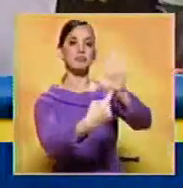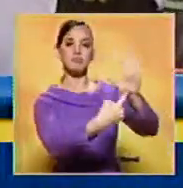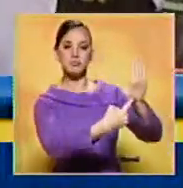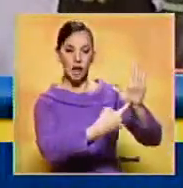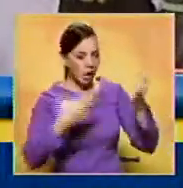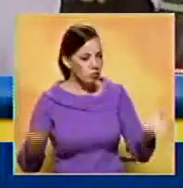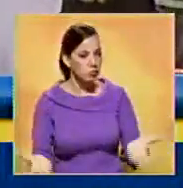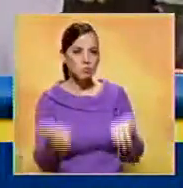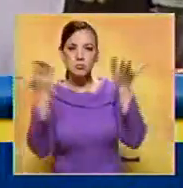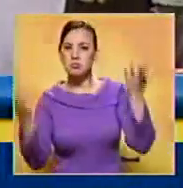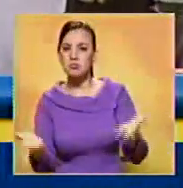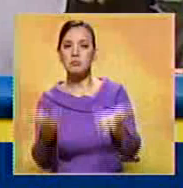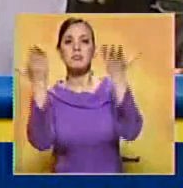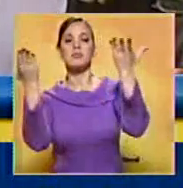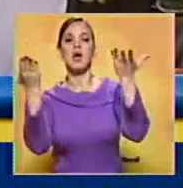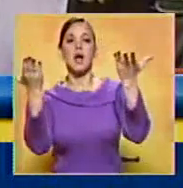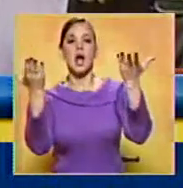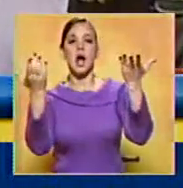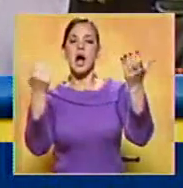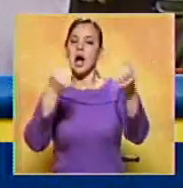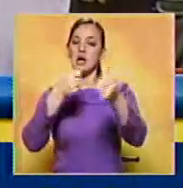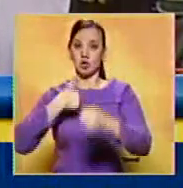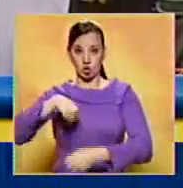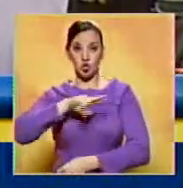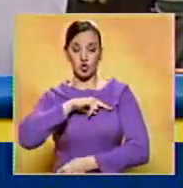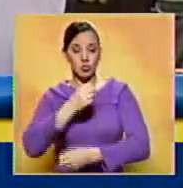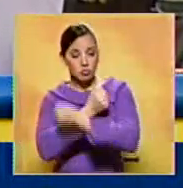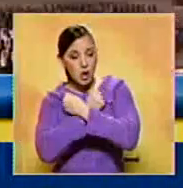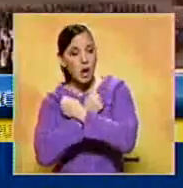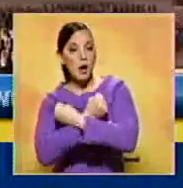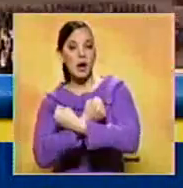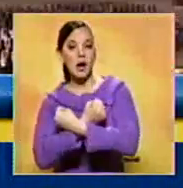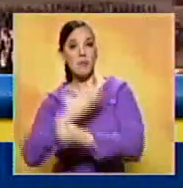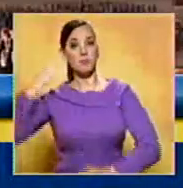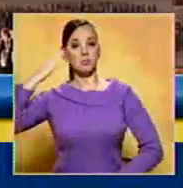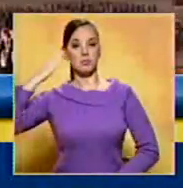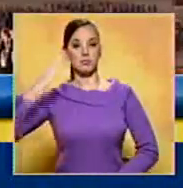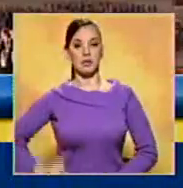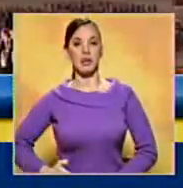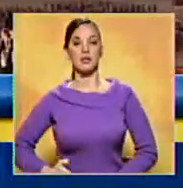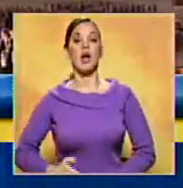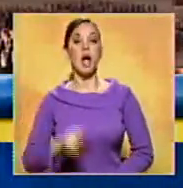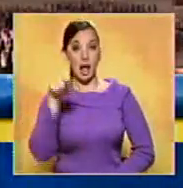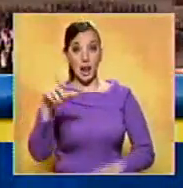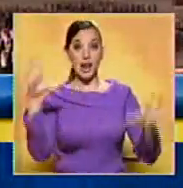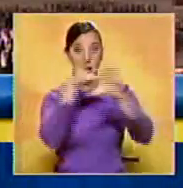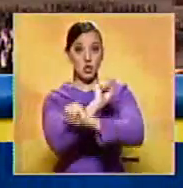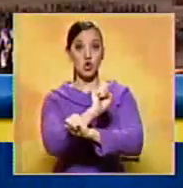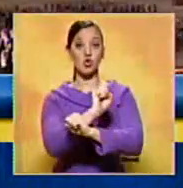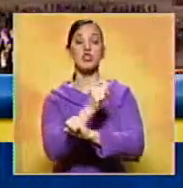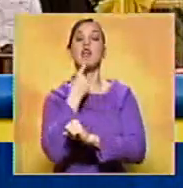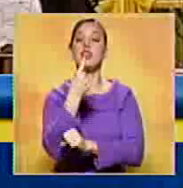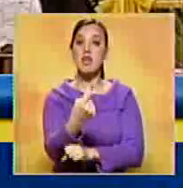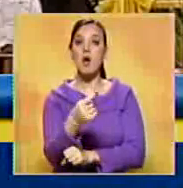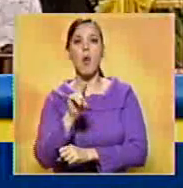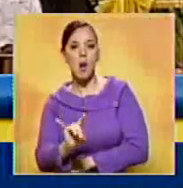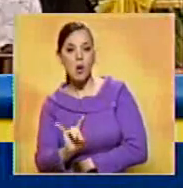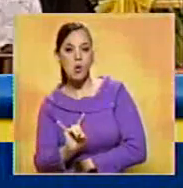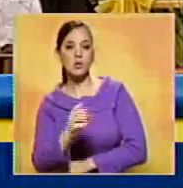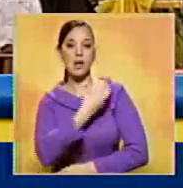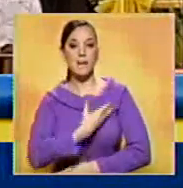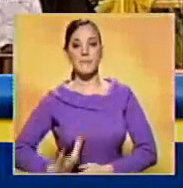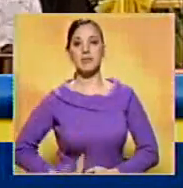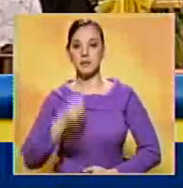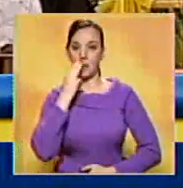empujando nuestra amada Fuerza Armada Nacional Bolivariana. Así lo declaró la noche de este lunes el presidente Maduro durante el